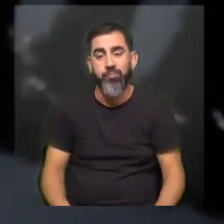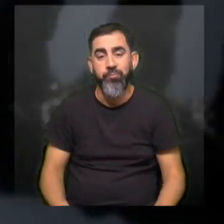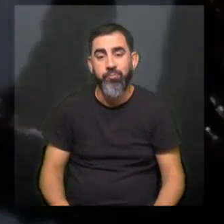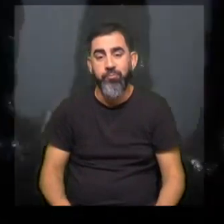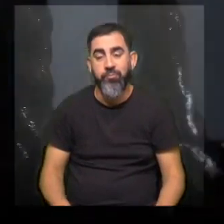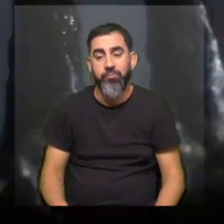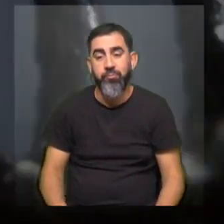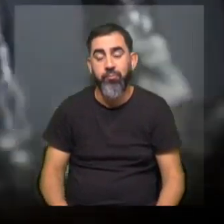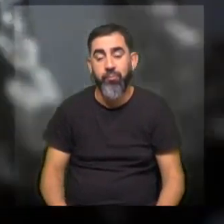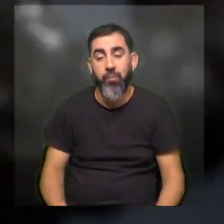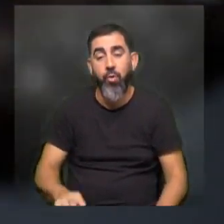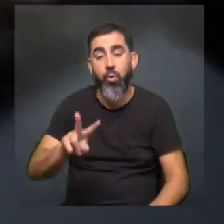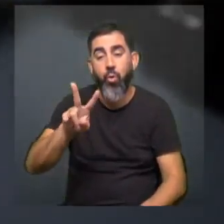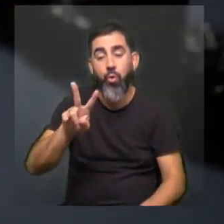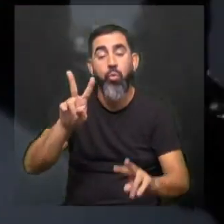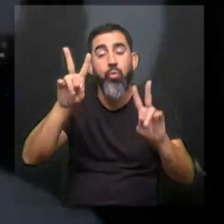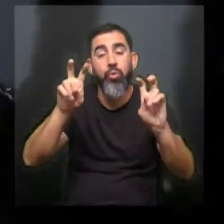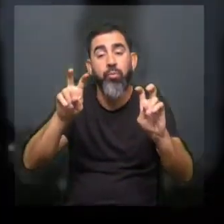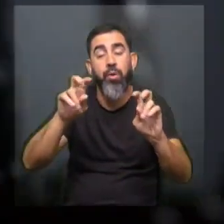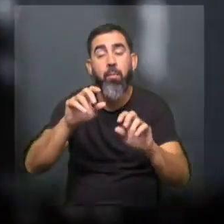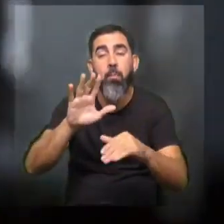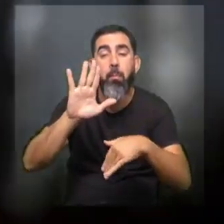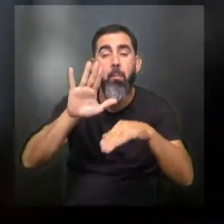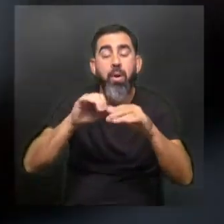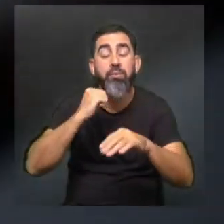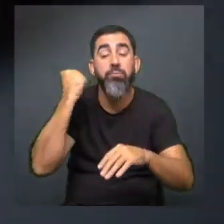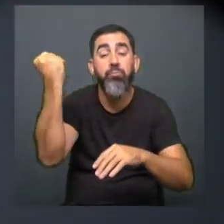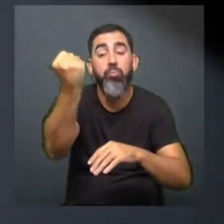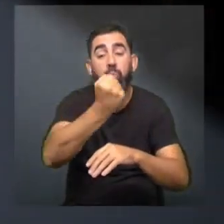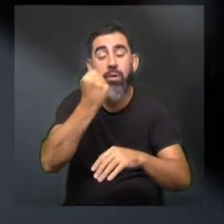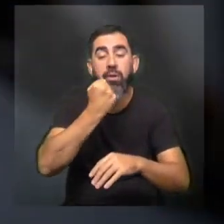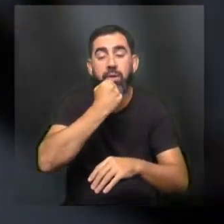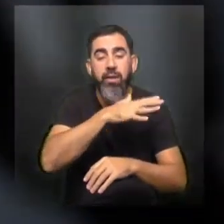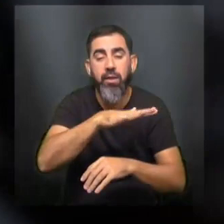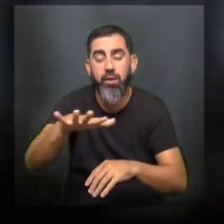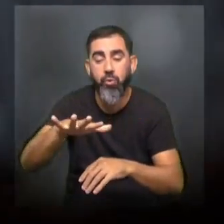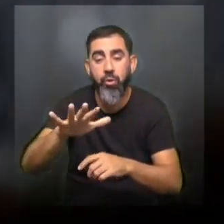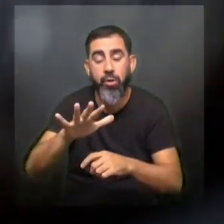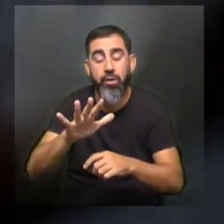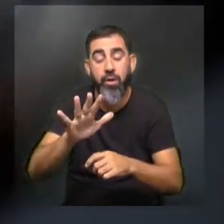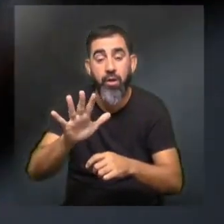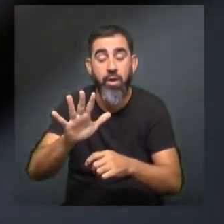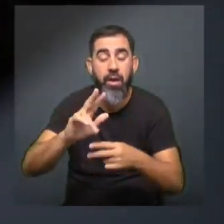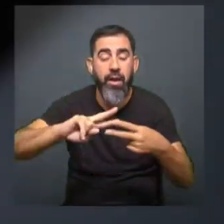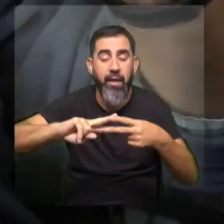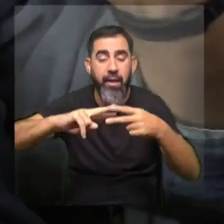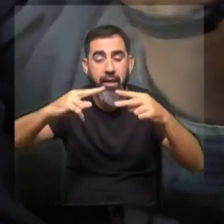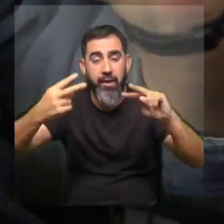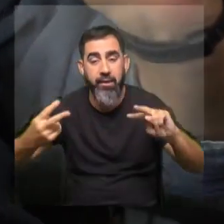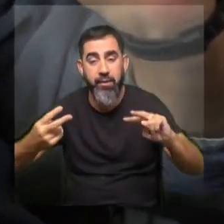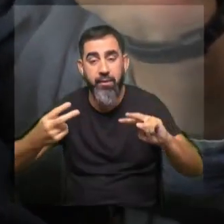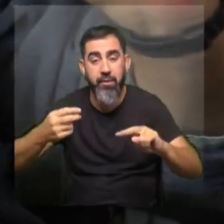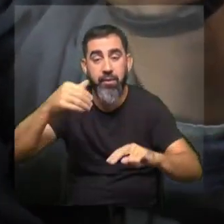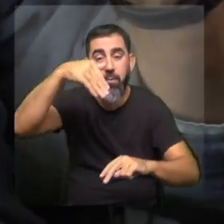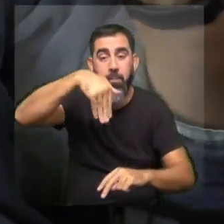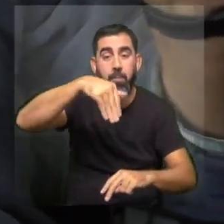Yo creo que los 2 mojones, o posiblemente los 2 mojones más grandes en la historia de la biología o de la genética, si querés, fueron Mendel por